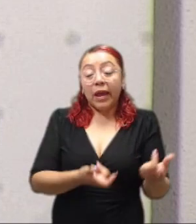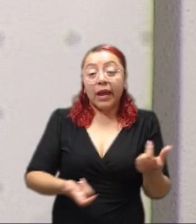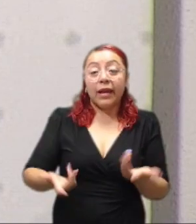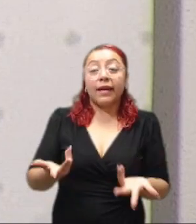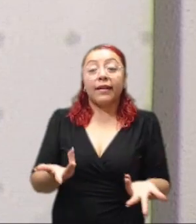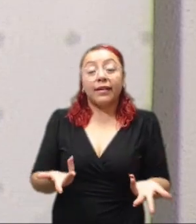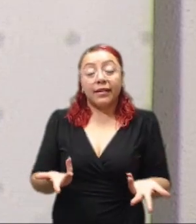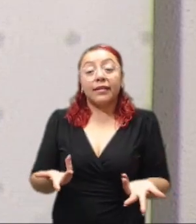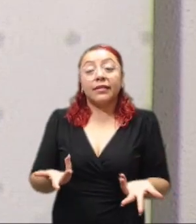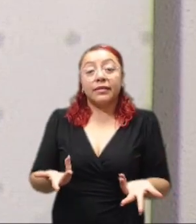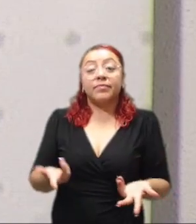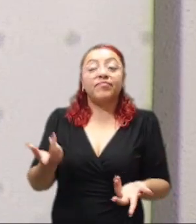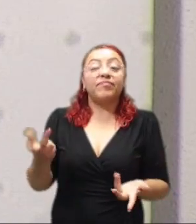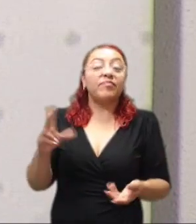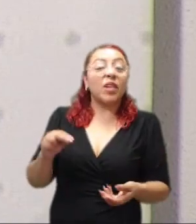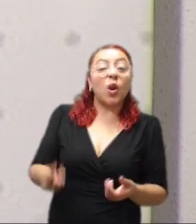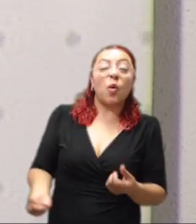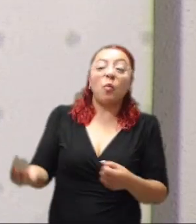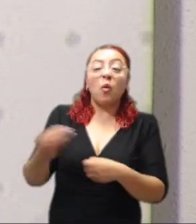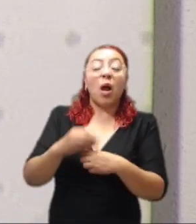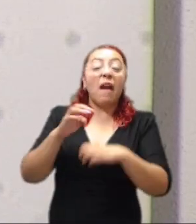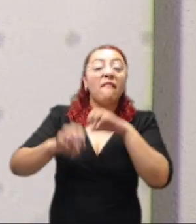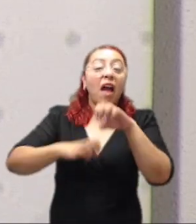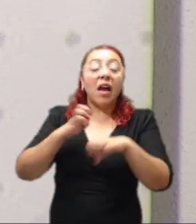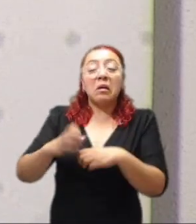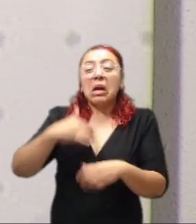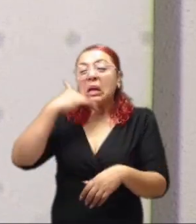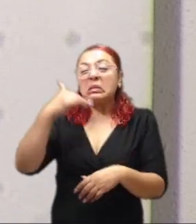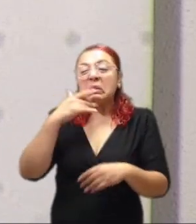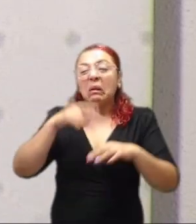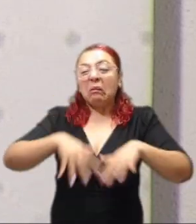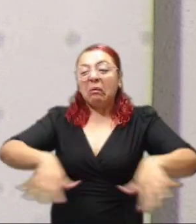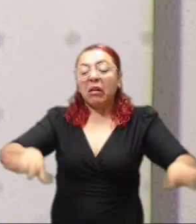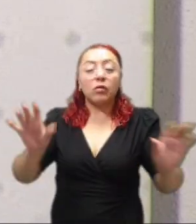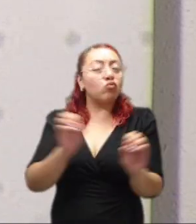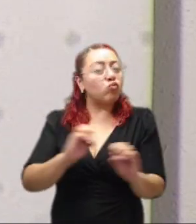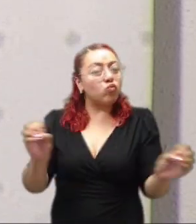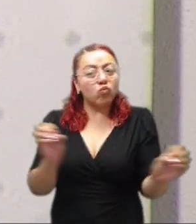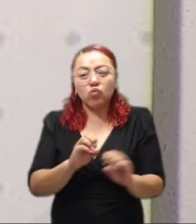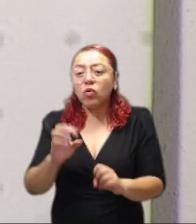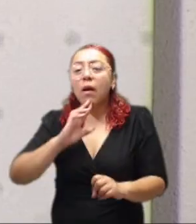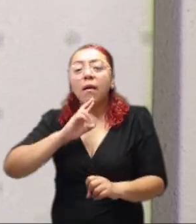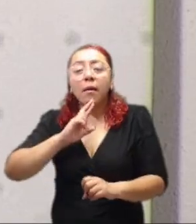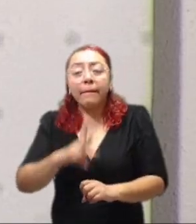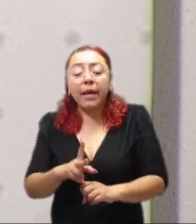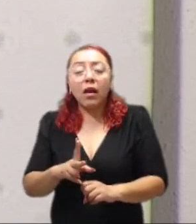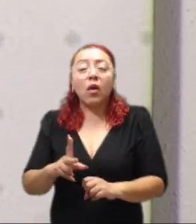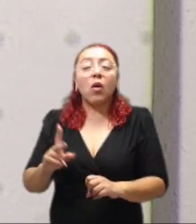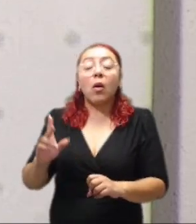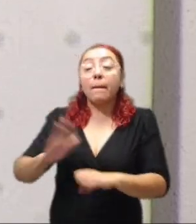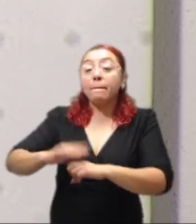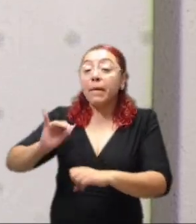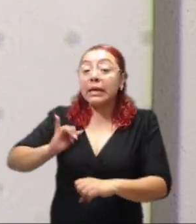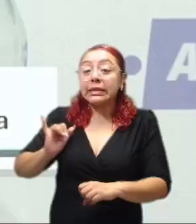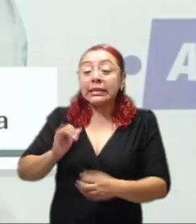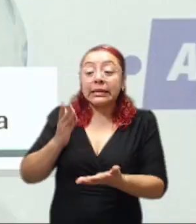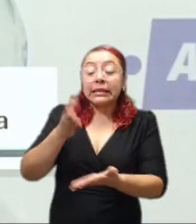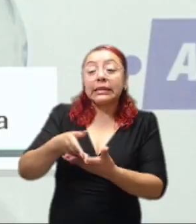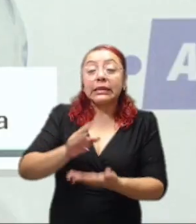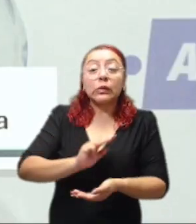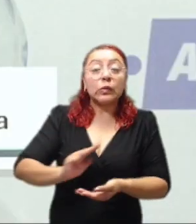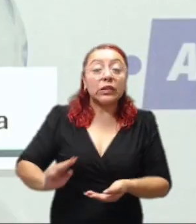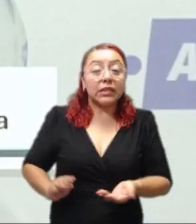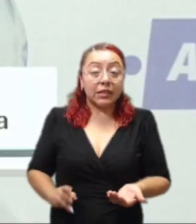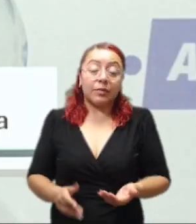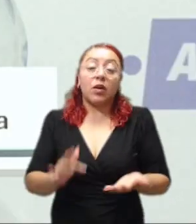este industria que contamine ni nada sino poder hacer más atractivo nuestro municipio Muchas